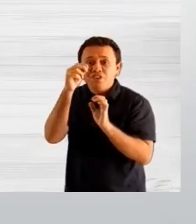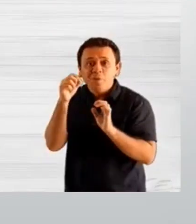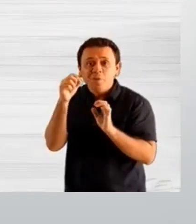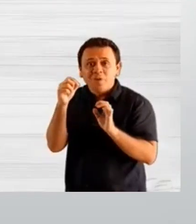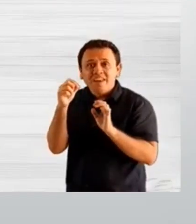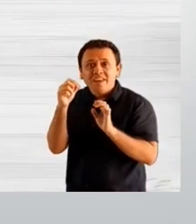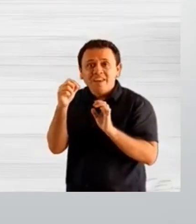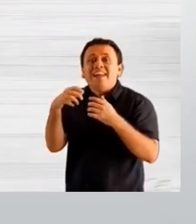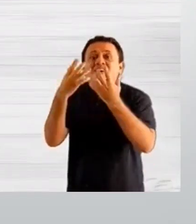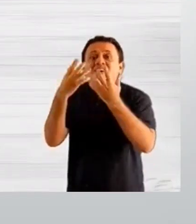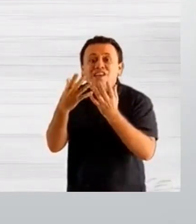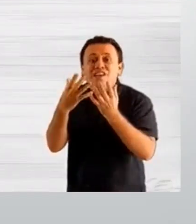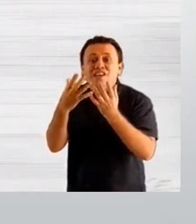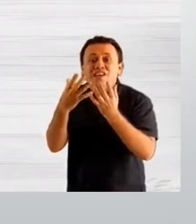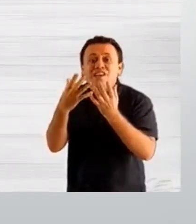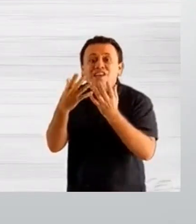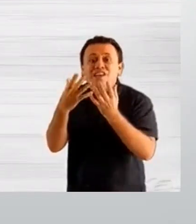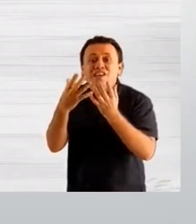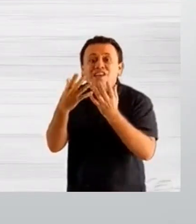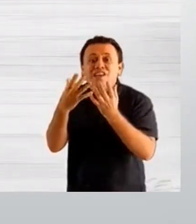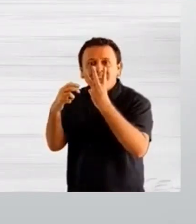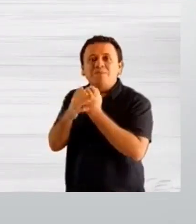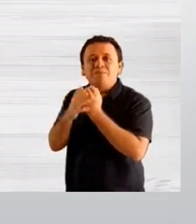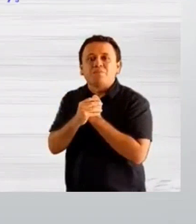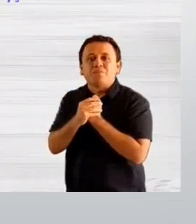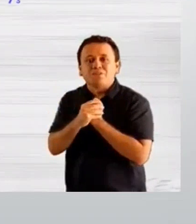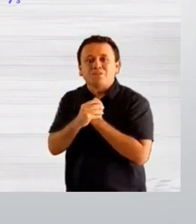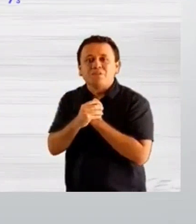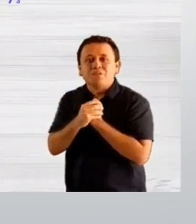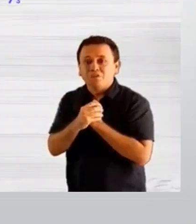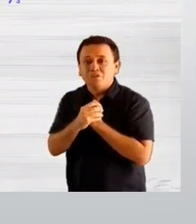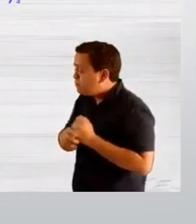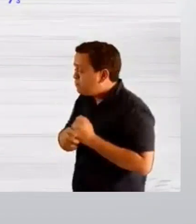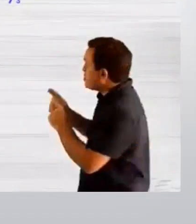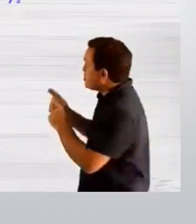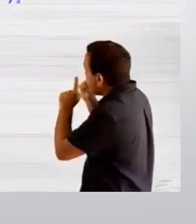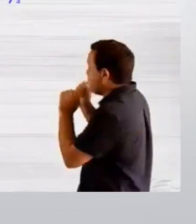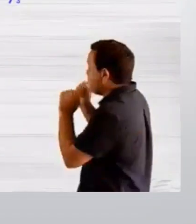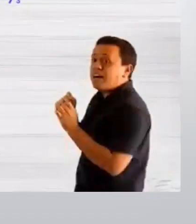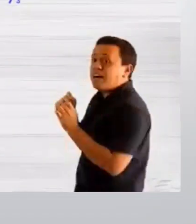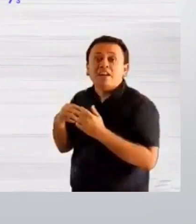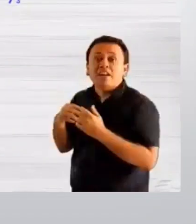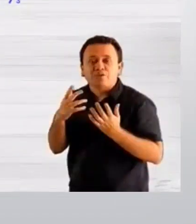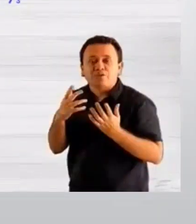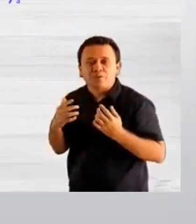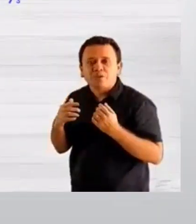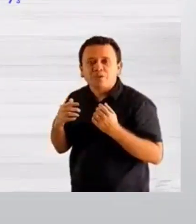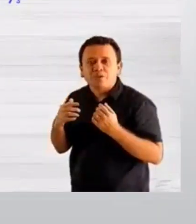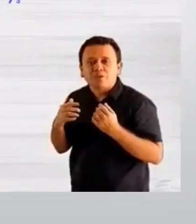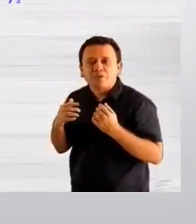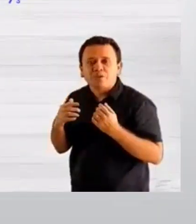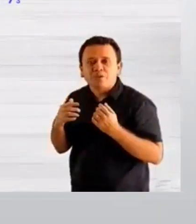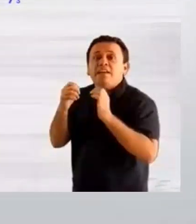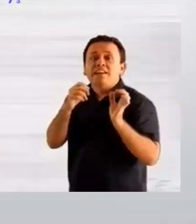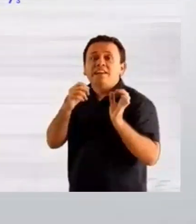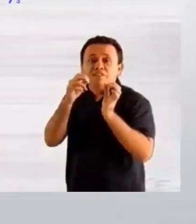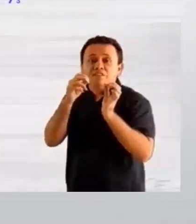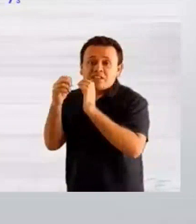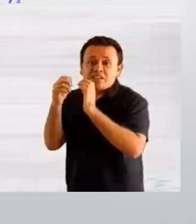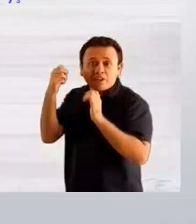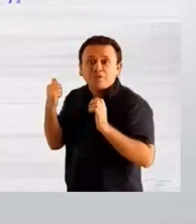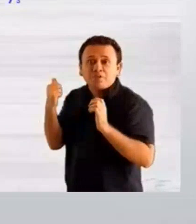en un segundo la velocidad va a cambiar 3 metros por segundo. Sí. En este caso, en el caso de nuestro auto,